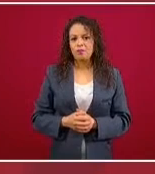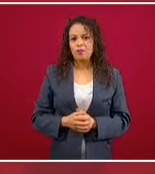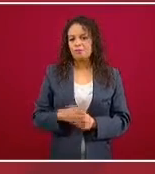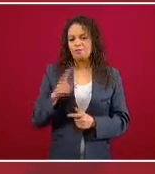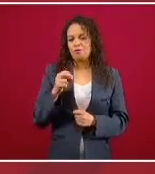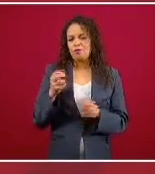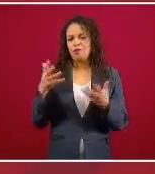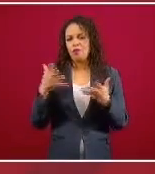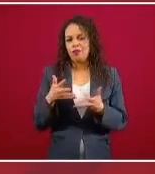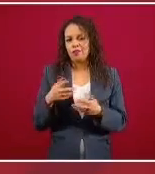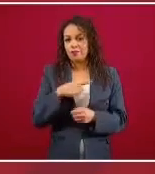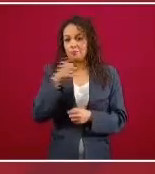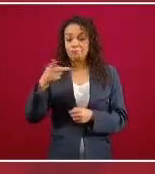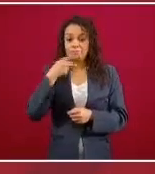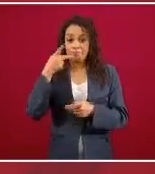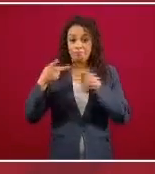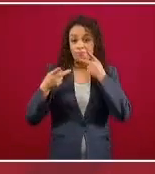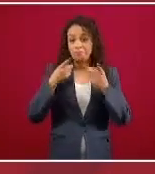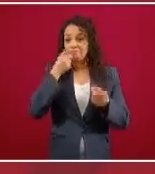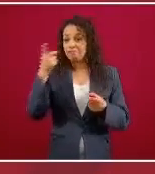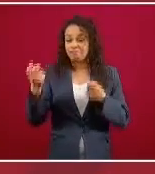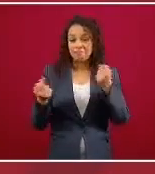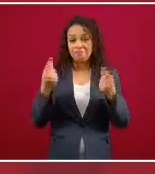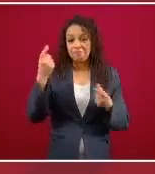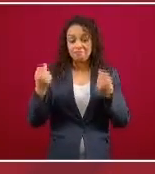no transaba no avanzaba,